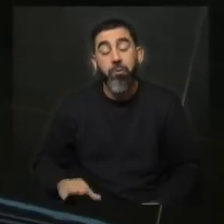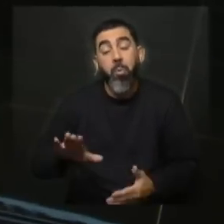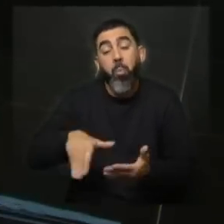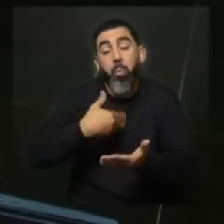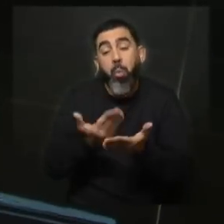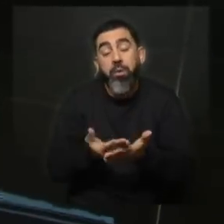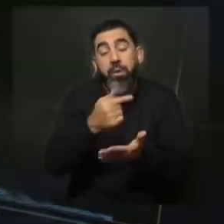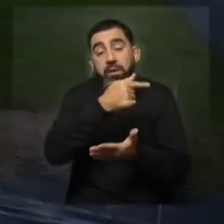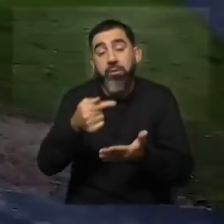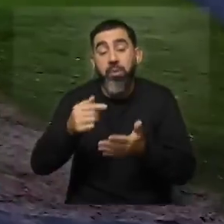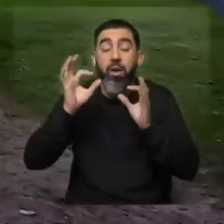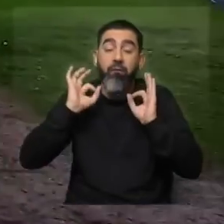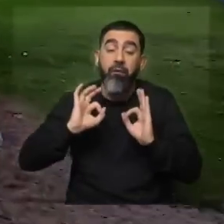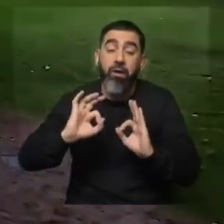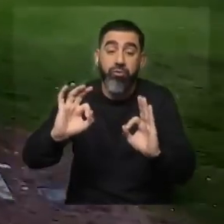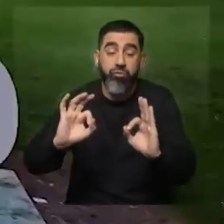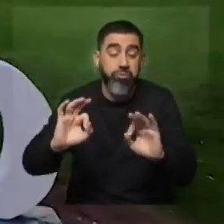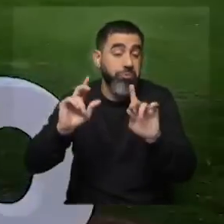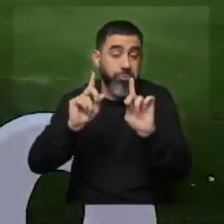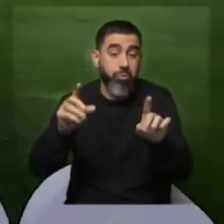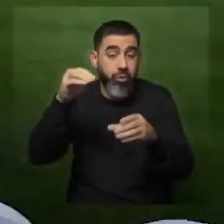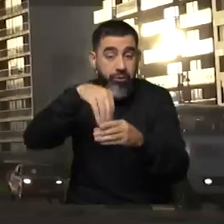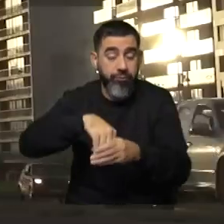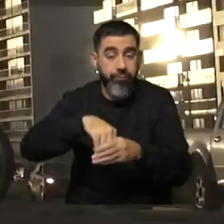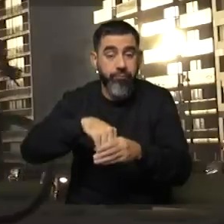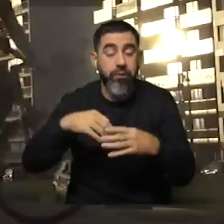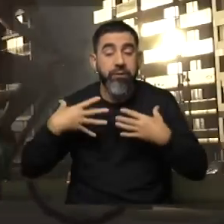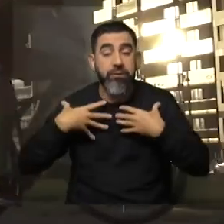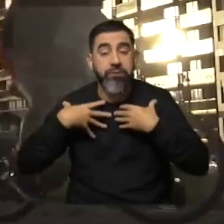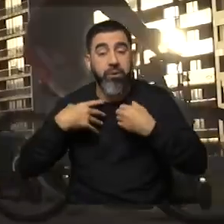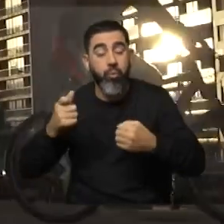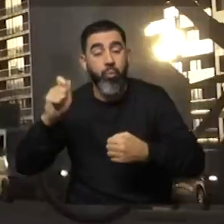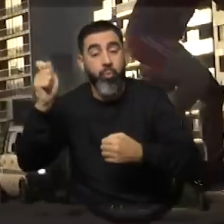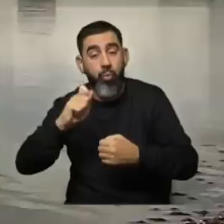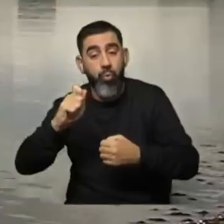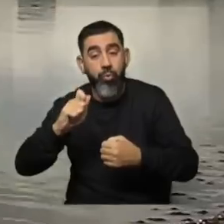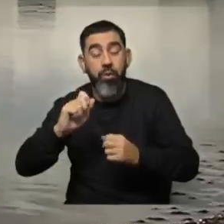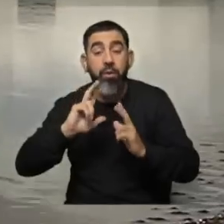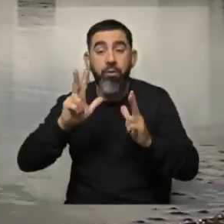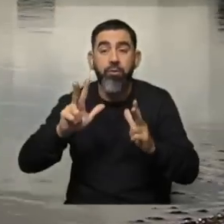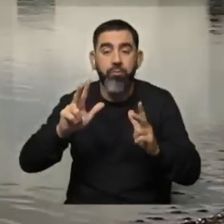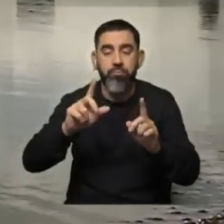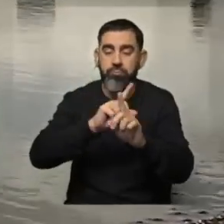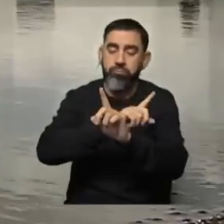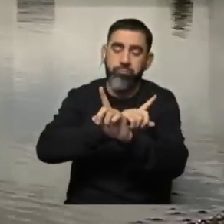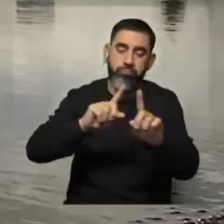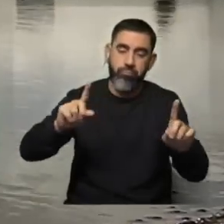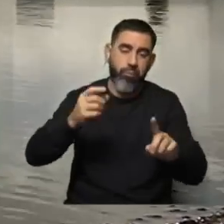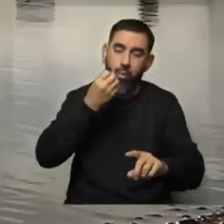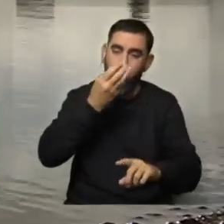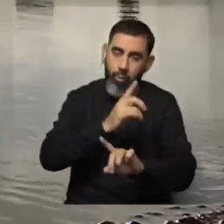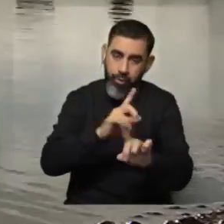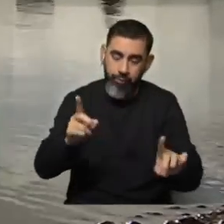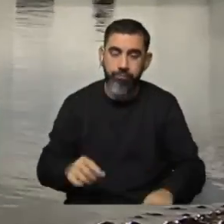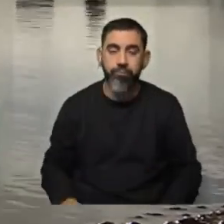bueno que esa semana continúe siendo semana de vacaciones hay salud pública y otros organismos dijeron Bueno eso no sería pues no no Sería posible